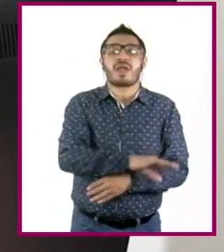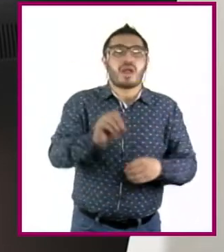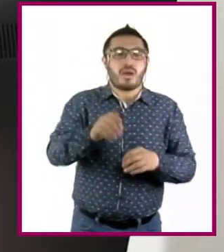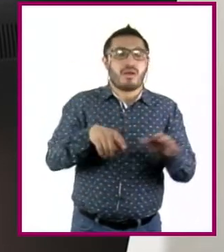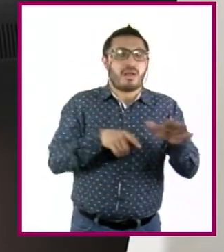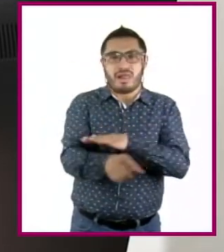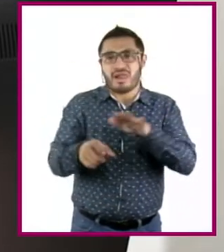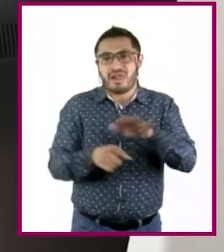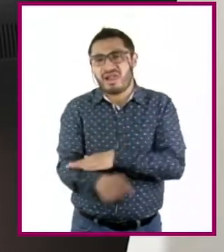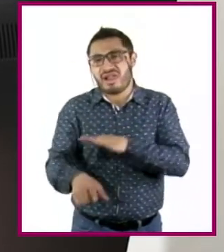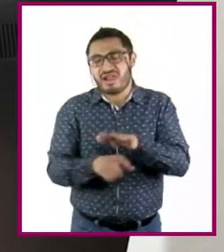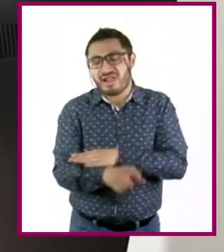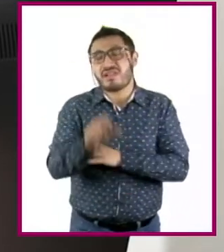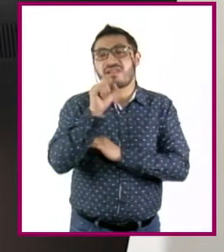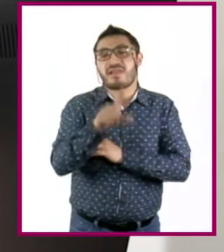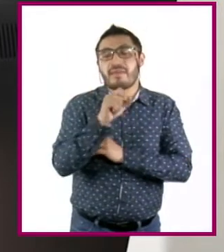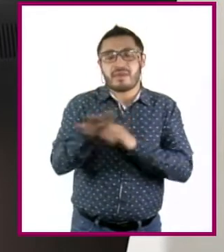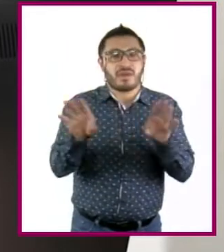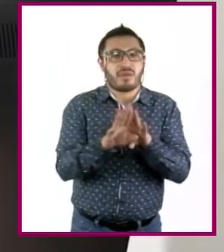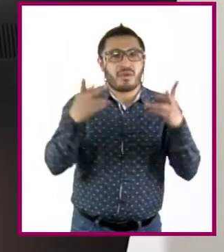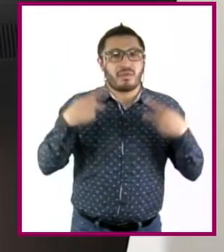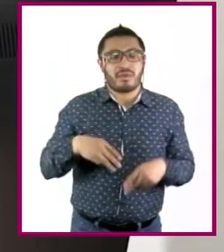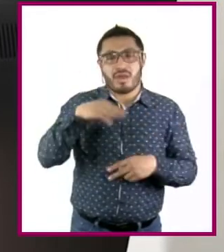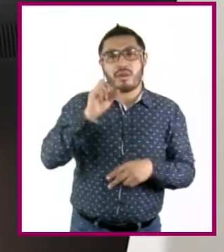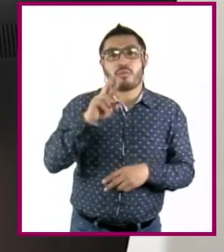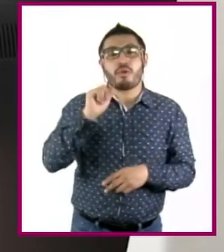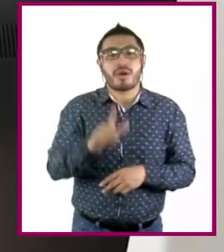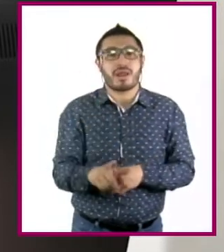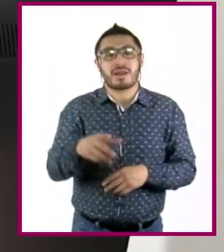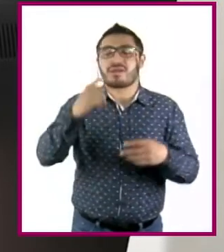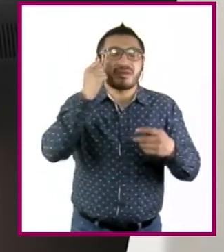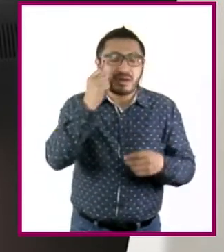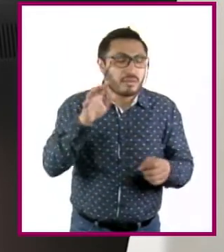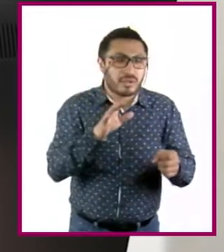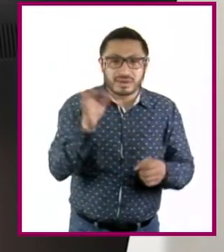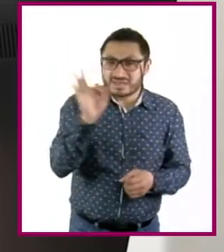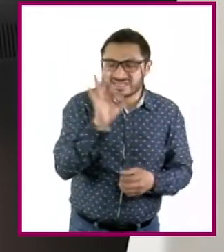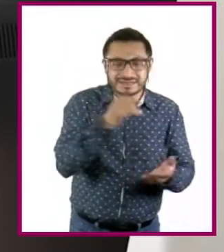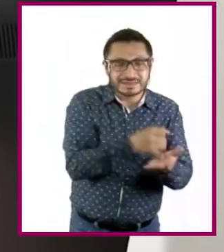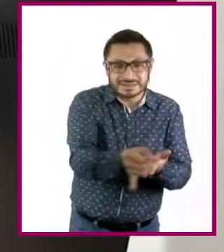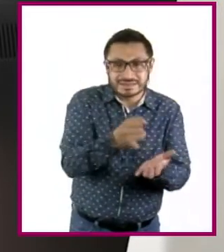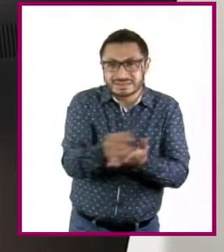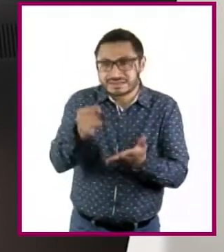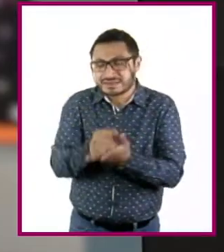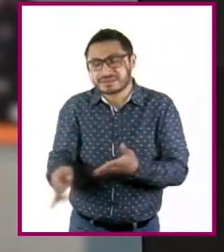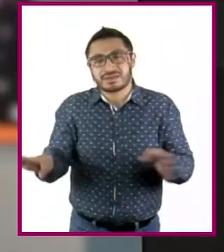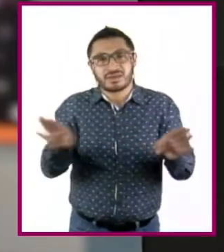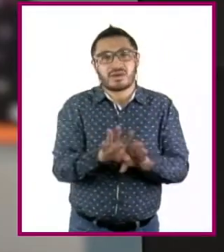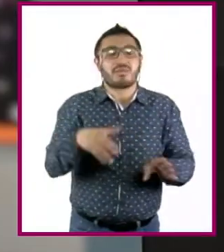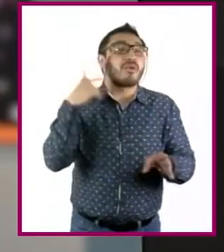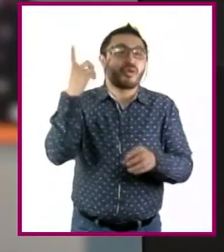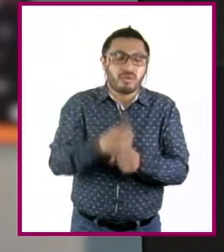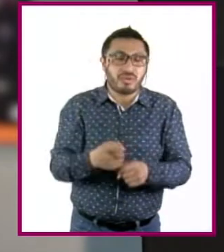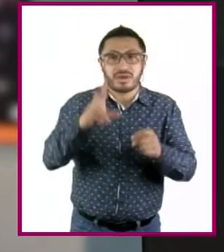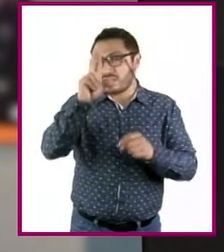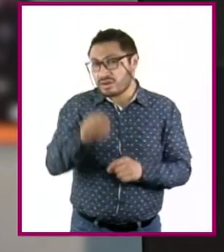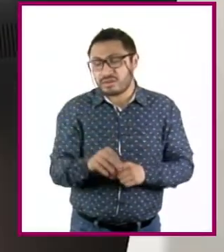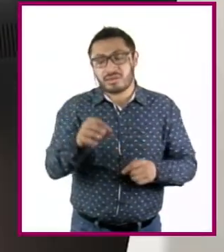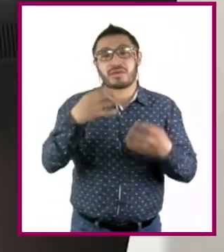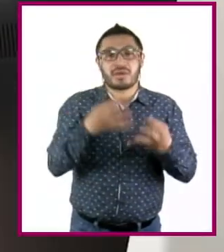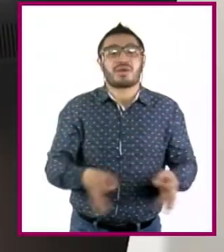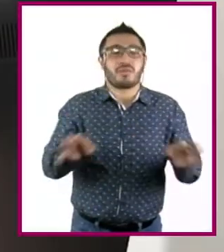corrupta también es resultado de ser un sujeto moral. ¿Qué importa que las decisiones no sean tomadas de manera voluntaria, mientras que sean las